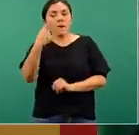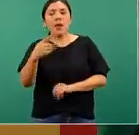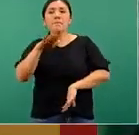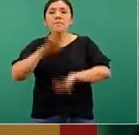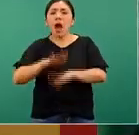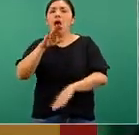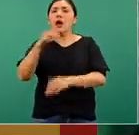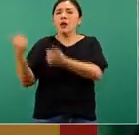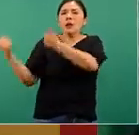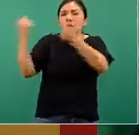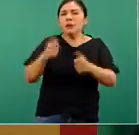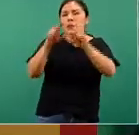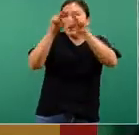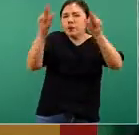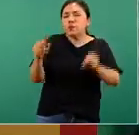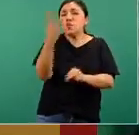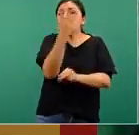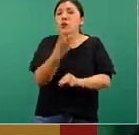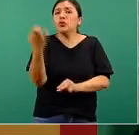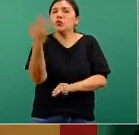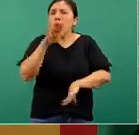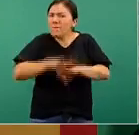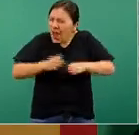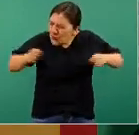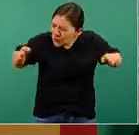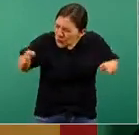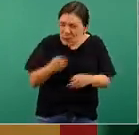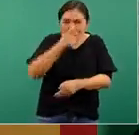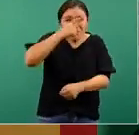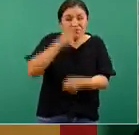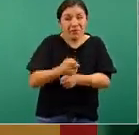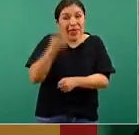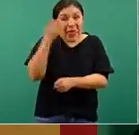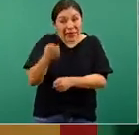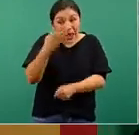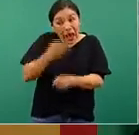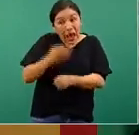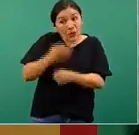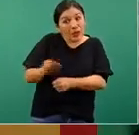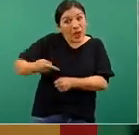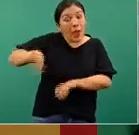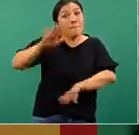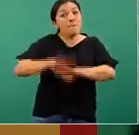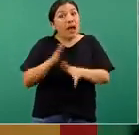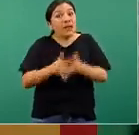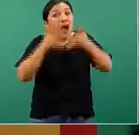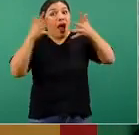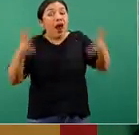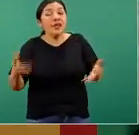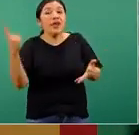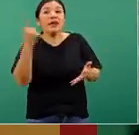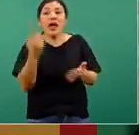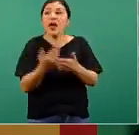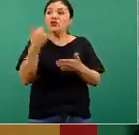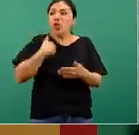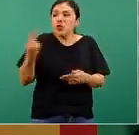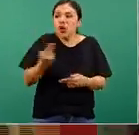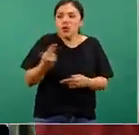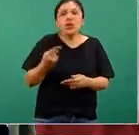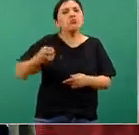más de 450 ultracongeladores. La red, de hecho, es en este momento mucho más amplia de lo que hemos